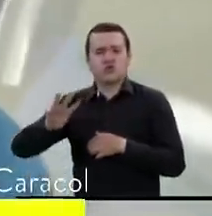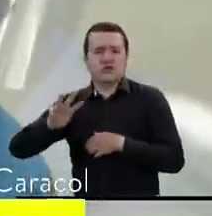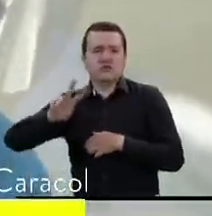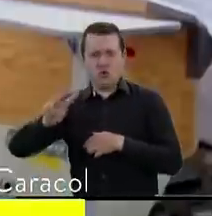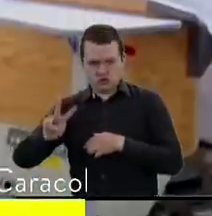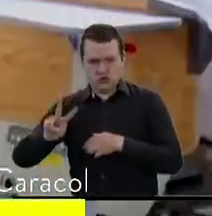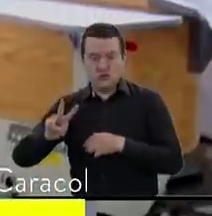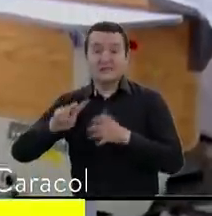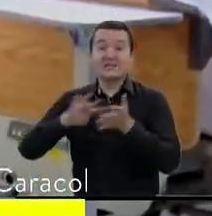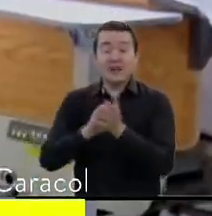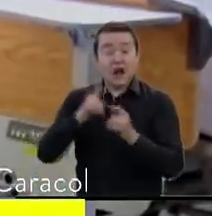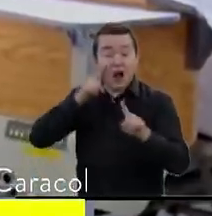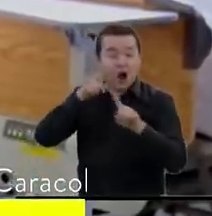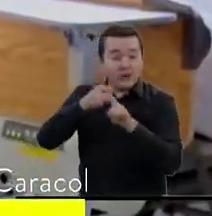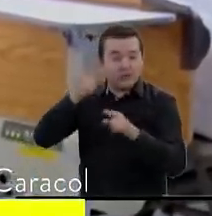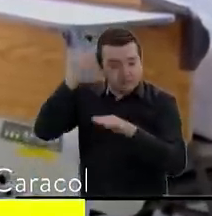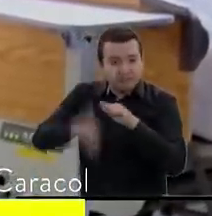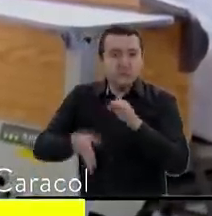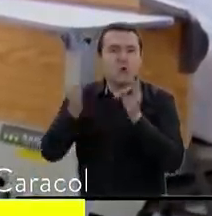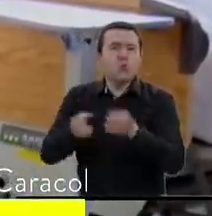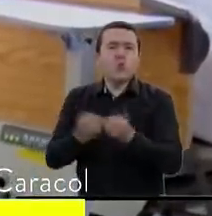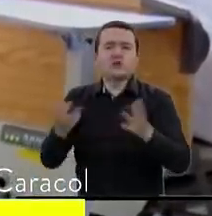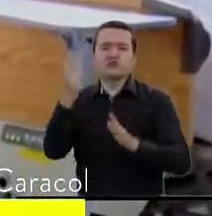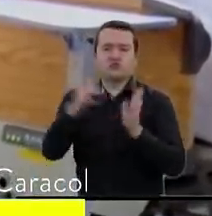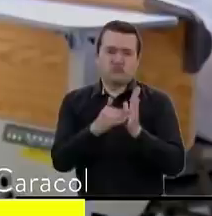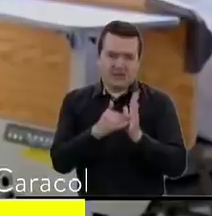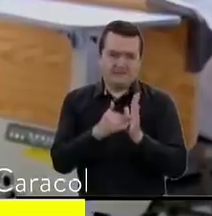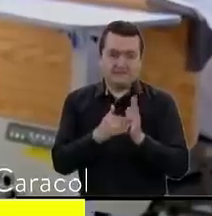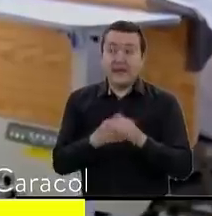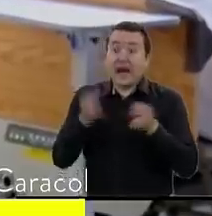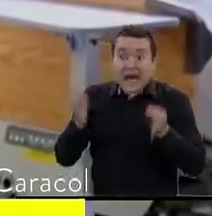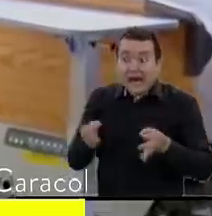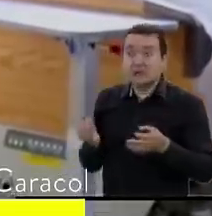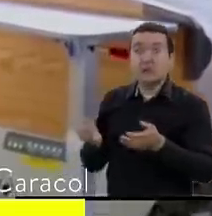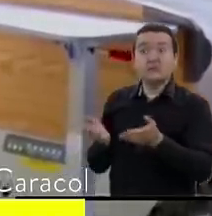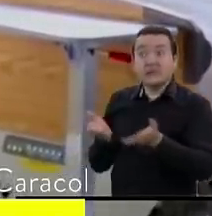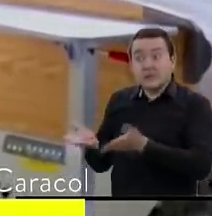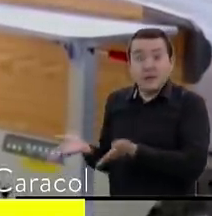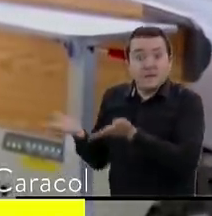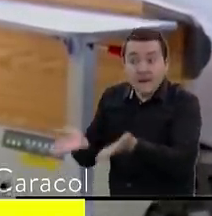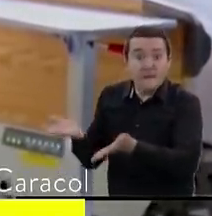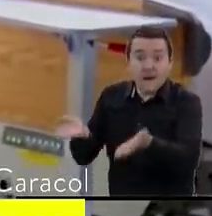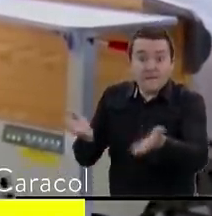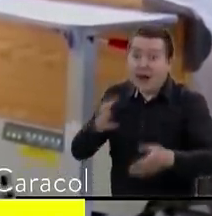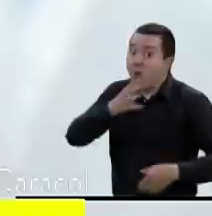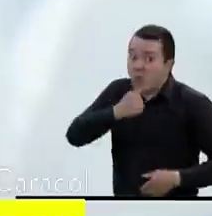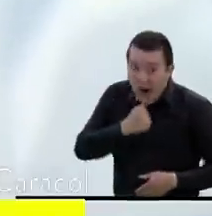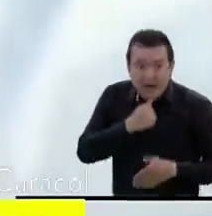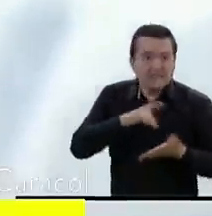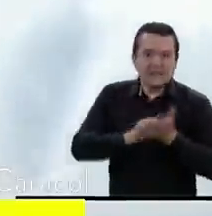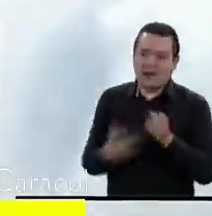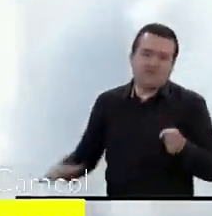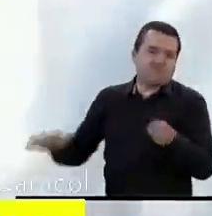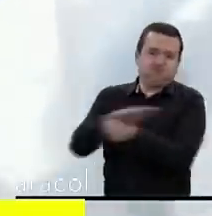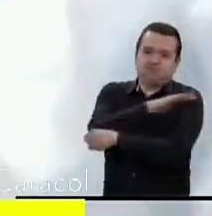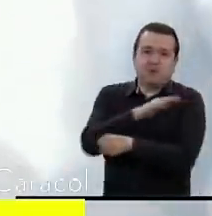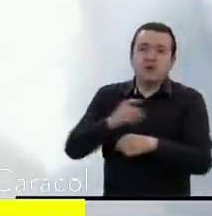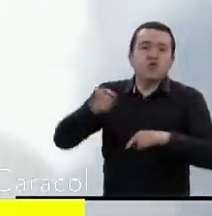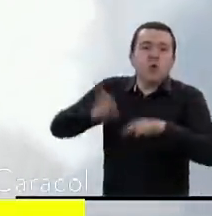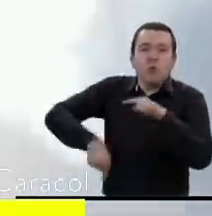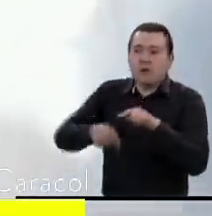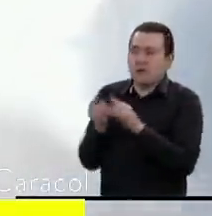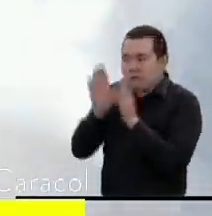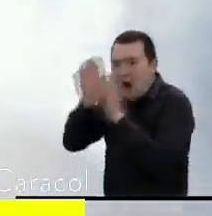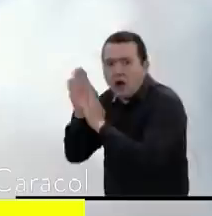no acatamos las recomendaciones, los servicios nos van a colapsar y no vamos a poder garantizarle la atención a todos. La disponibilidad de